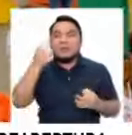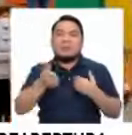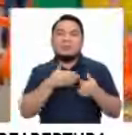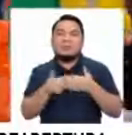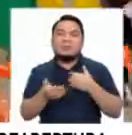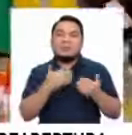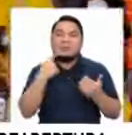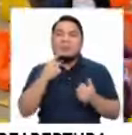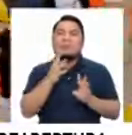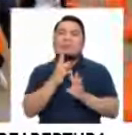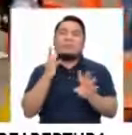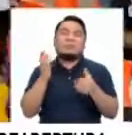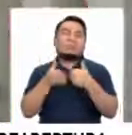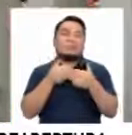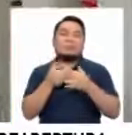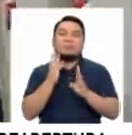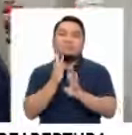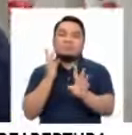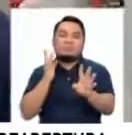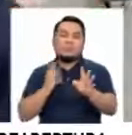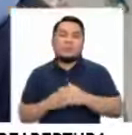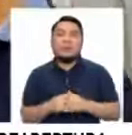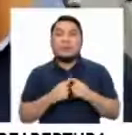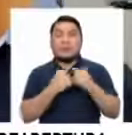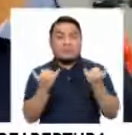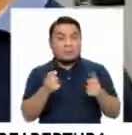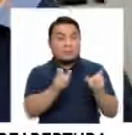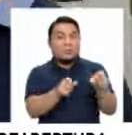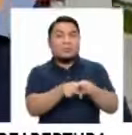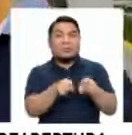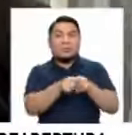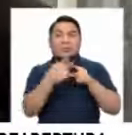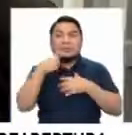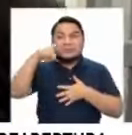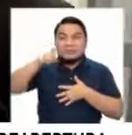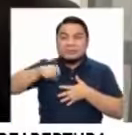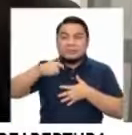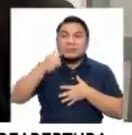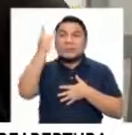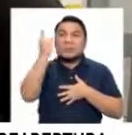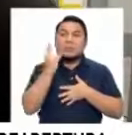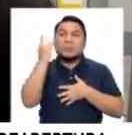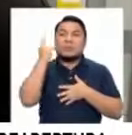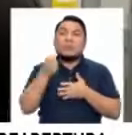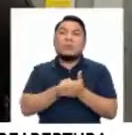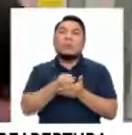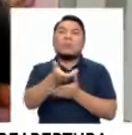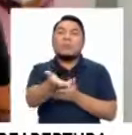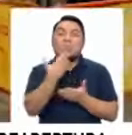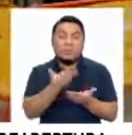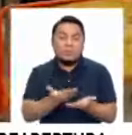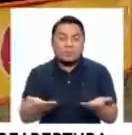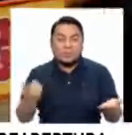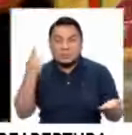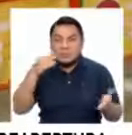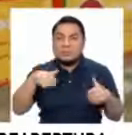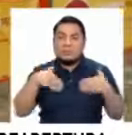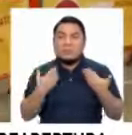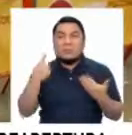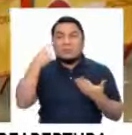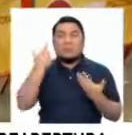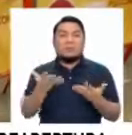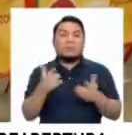con menos aglomeración de público. Pero también había quienes necesitaban con urgencia comprar algunos implementos para